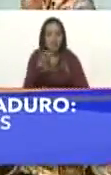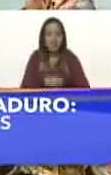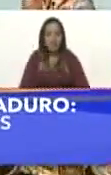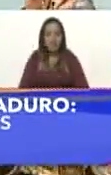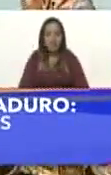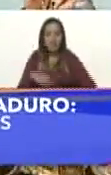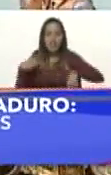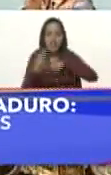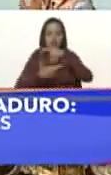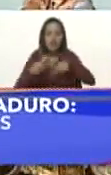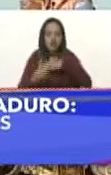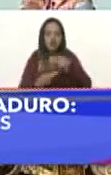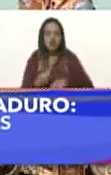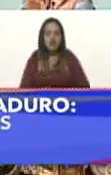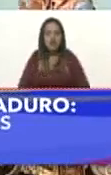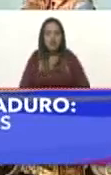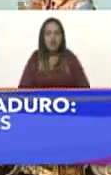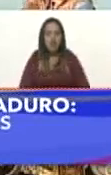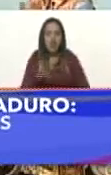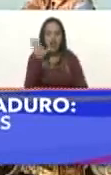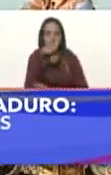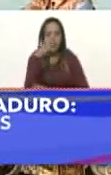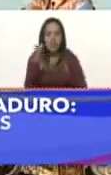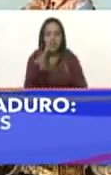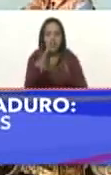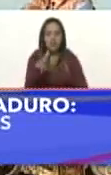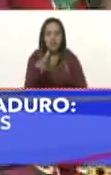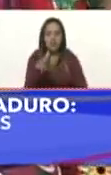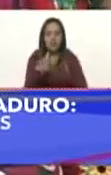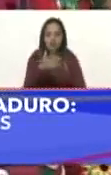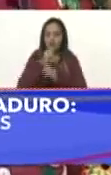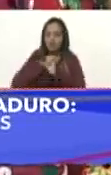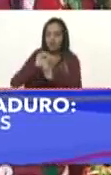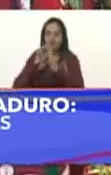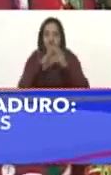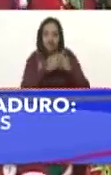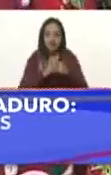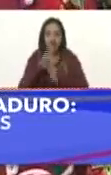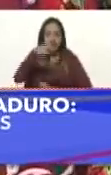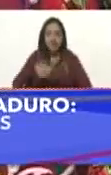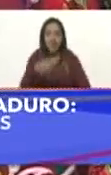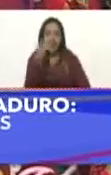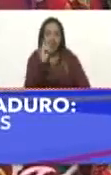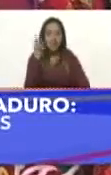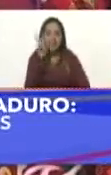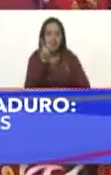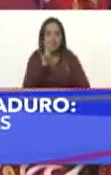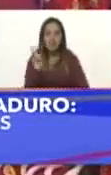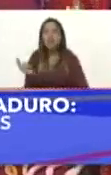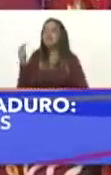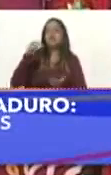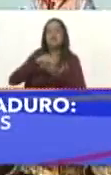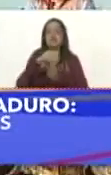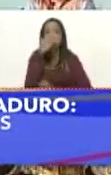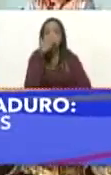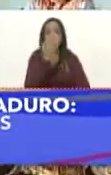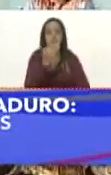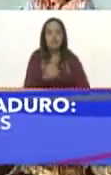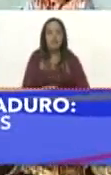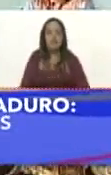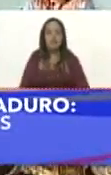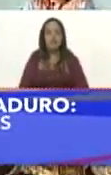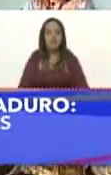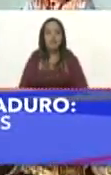revolución, con la bandera en alto del antiimperialismo. Aquí está Venezuela, de pie,